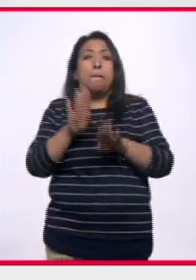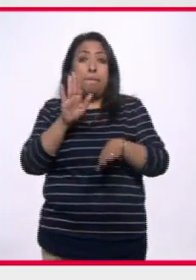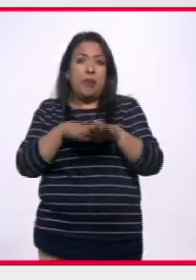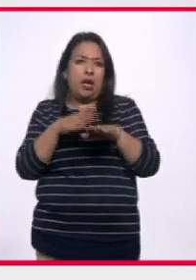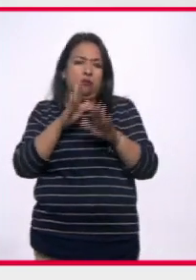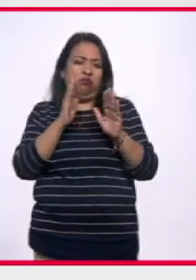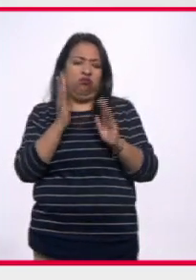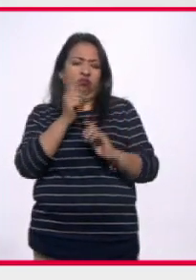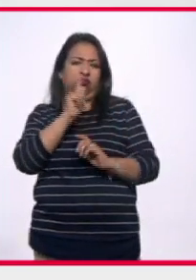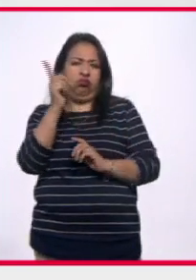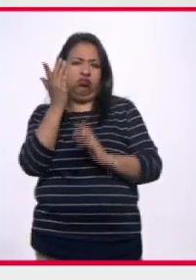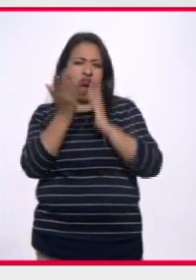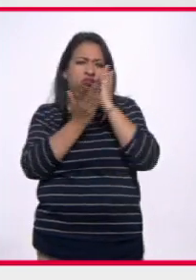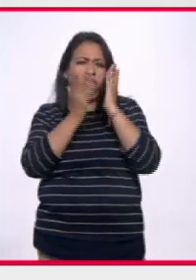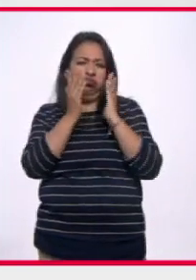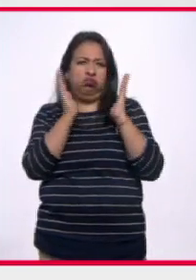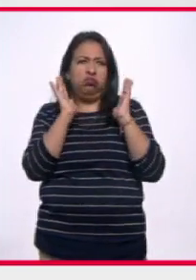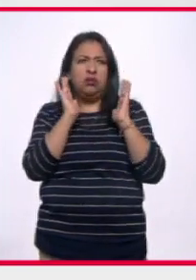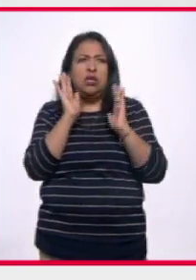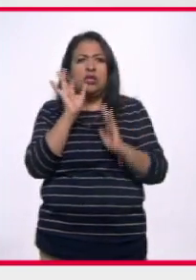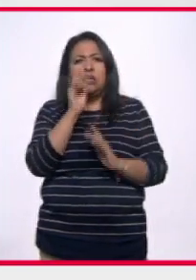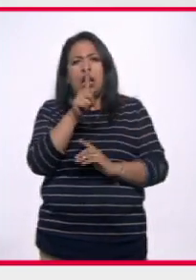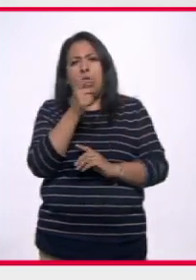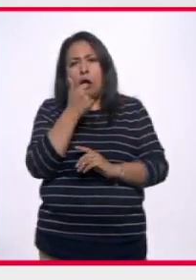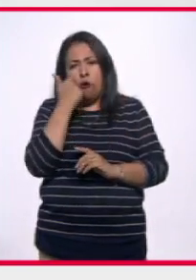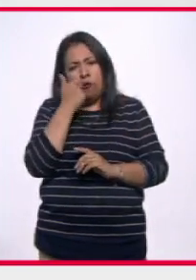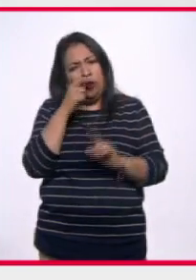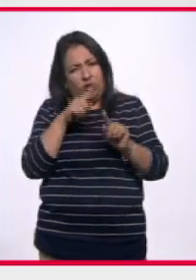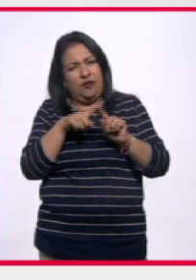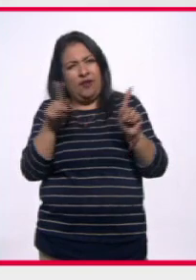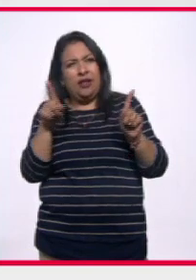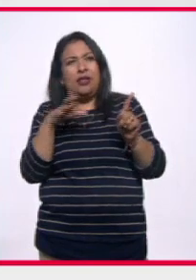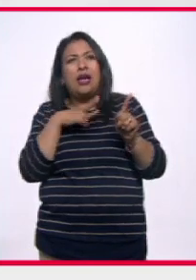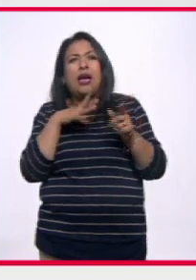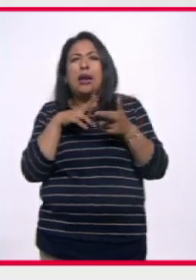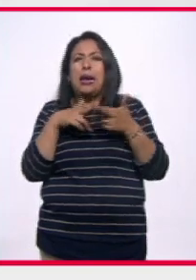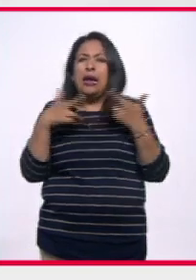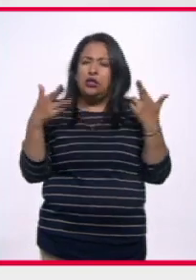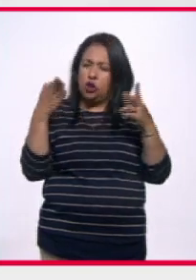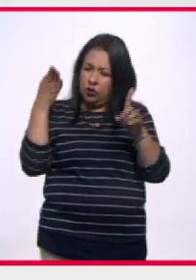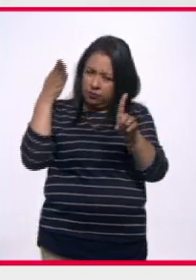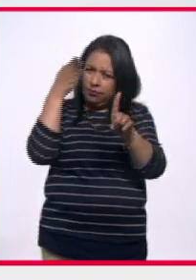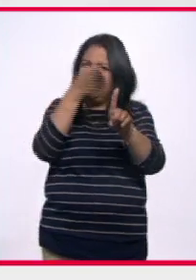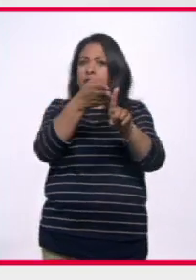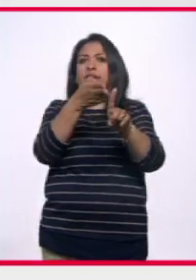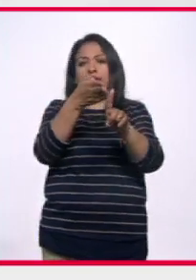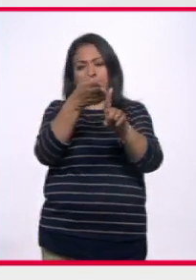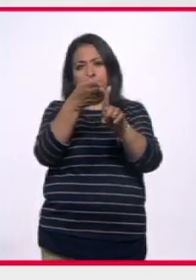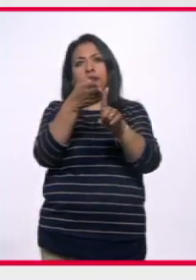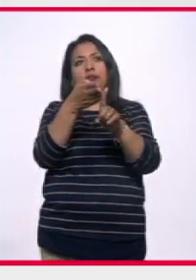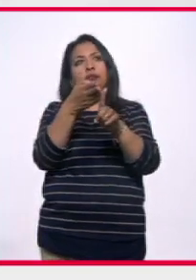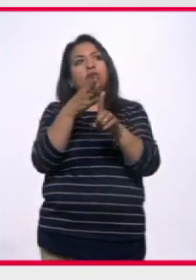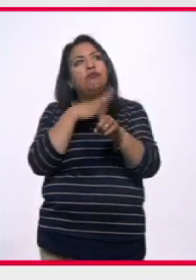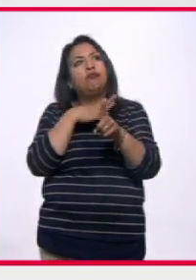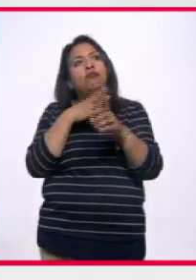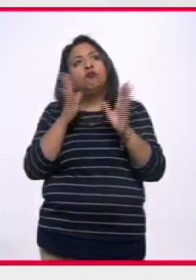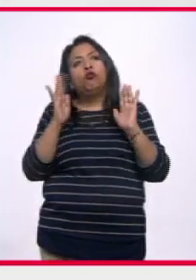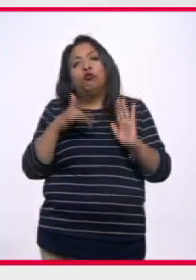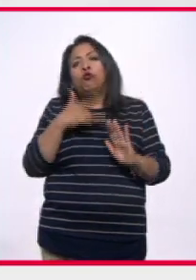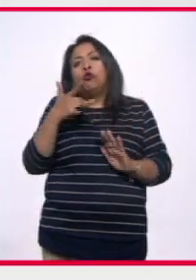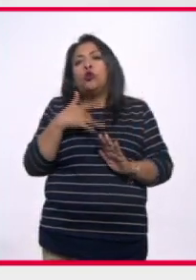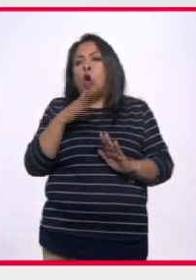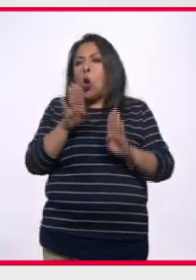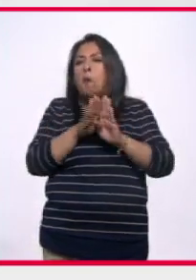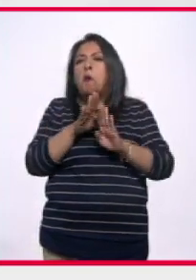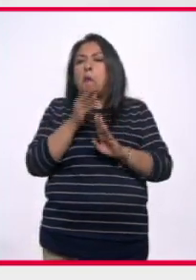académico especializado que podrían ser tus alumnos es una relación muy directa y con mucho yo lo siento como